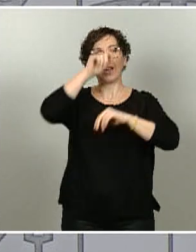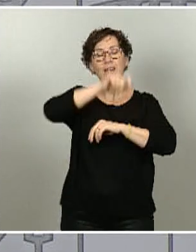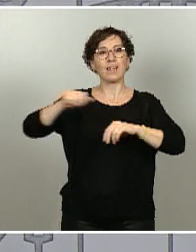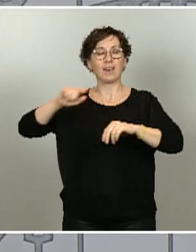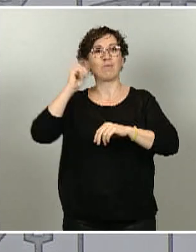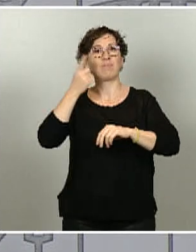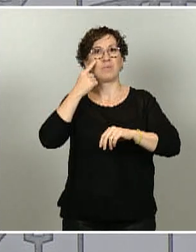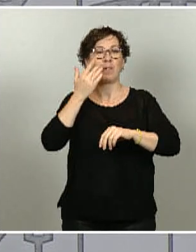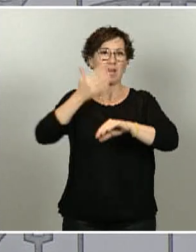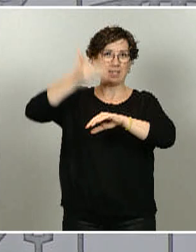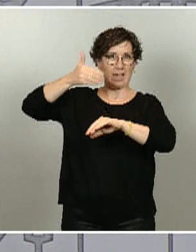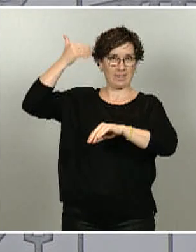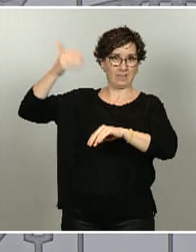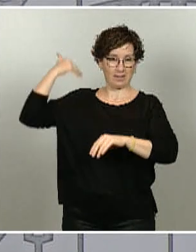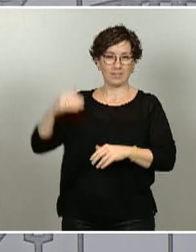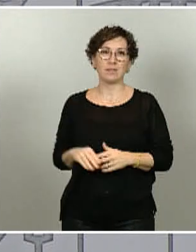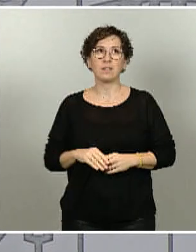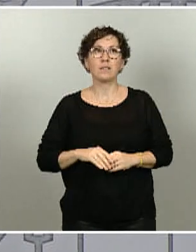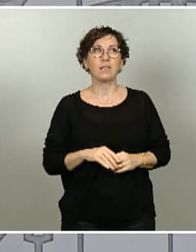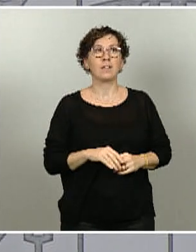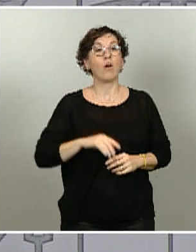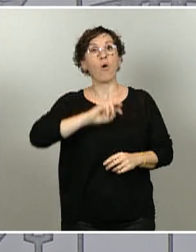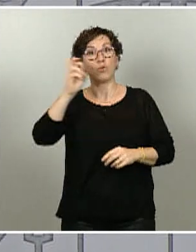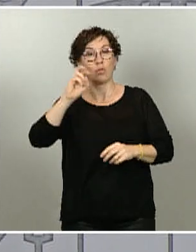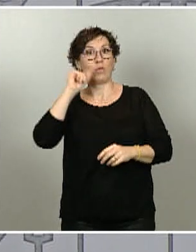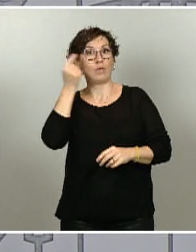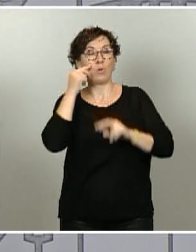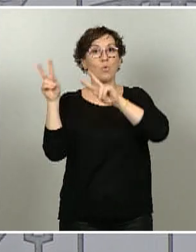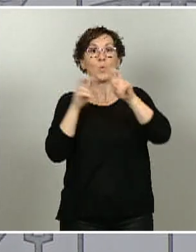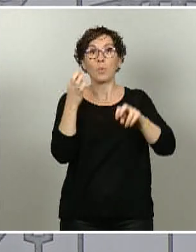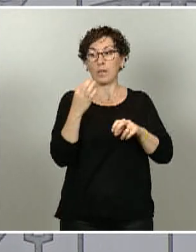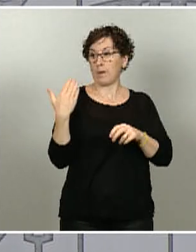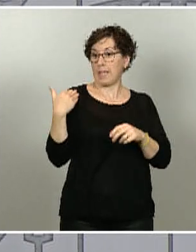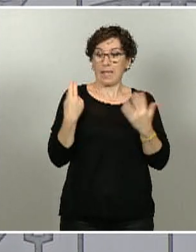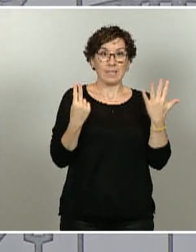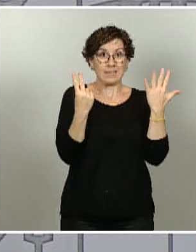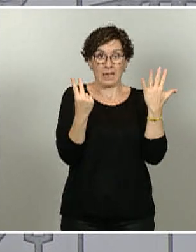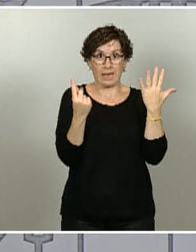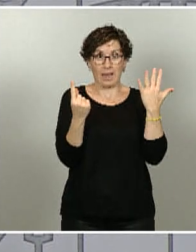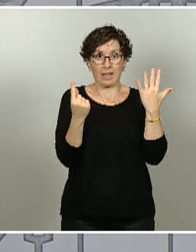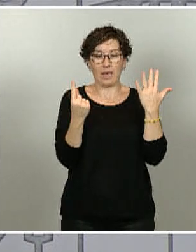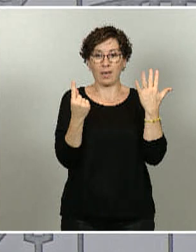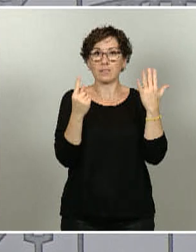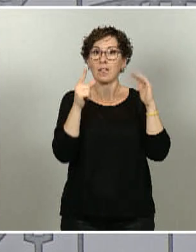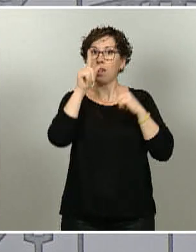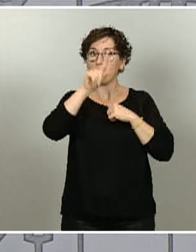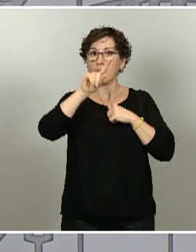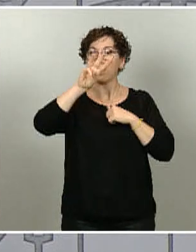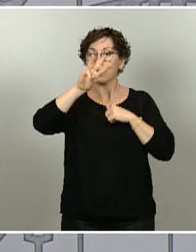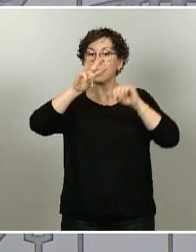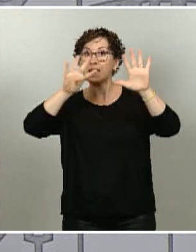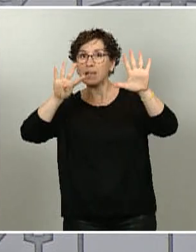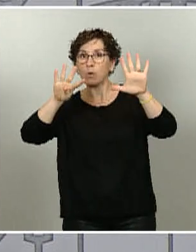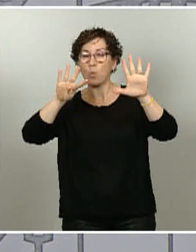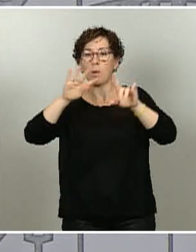ejemplo, que durante los últimos 7 días ha habido 139 casos en total con inicio de síntomas en